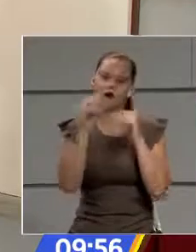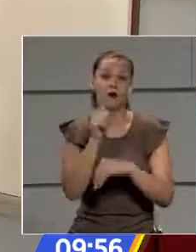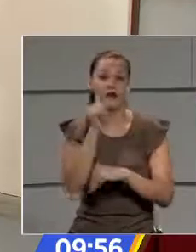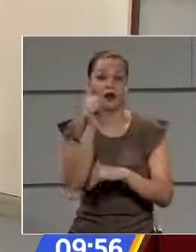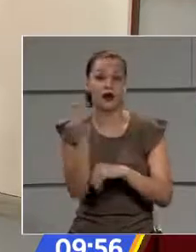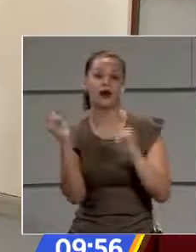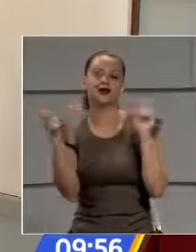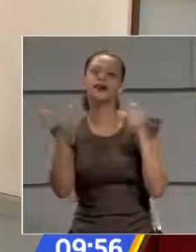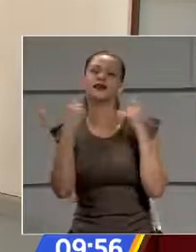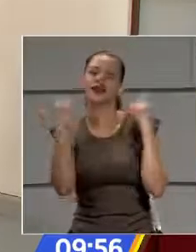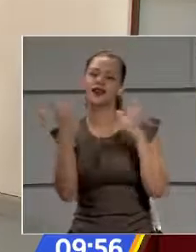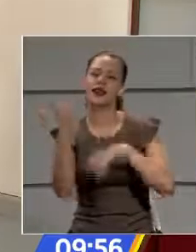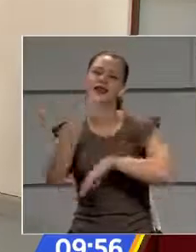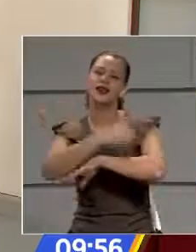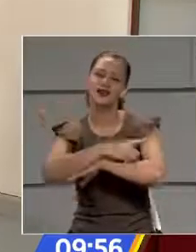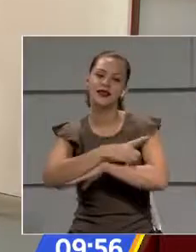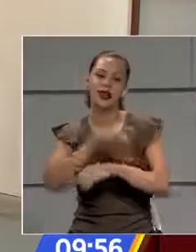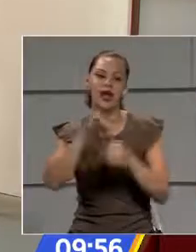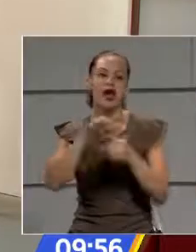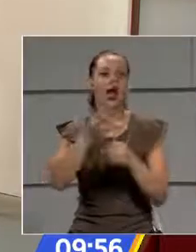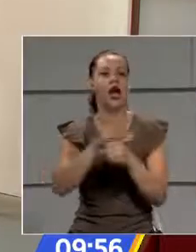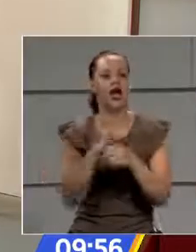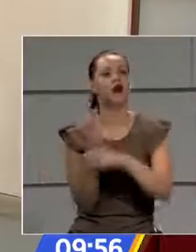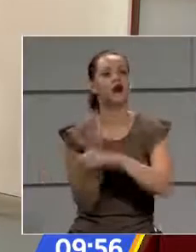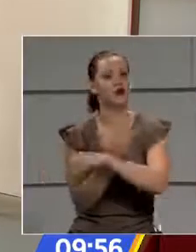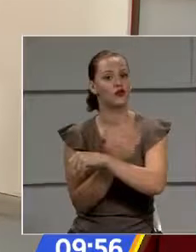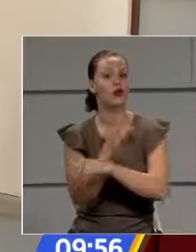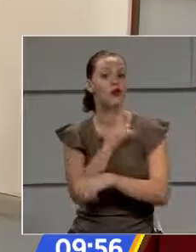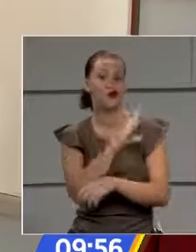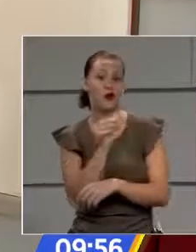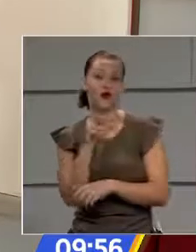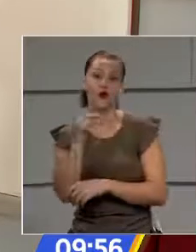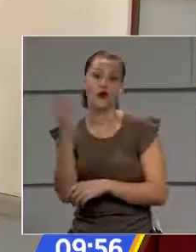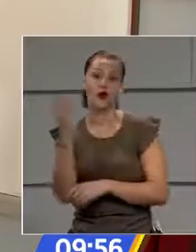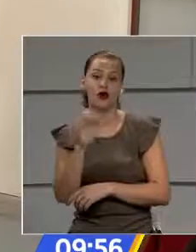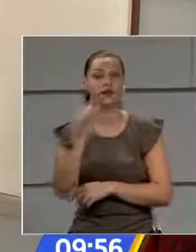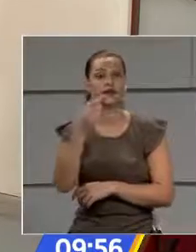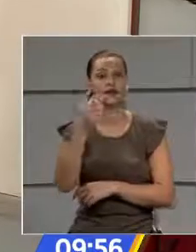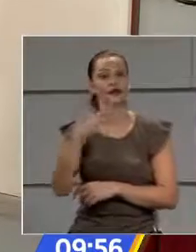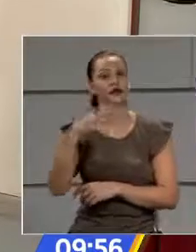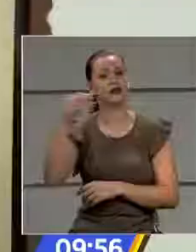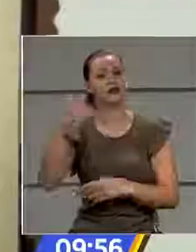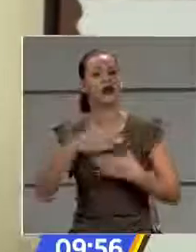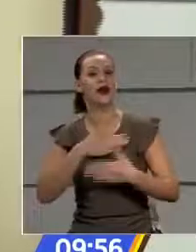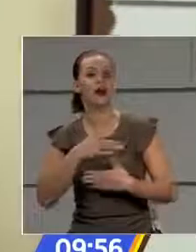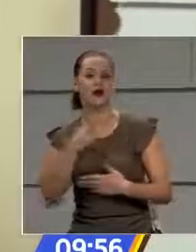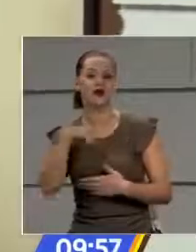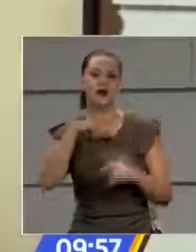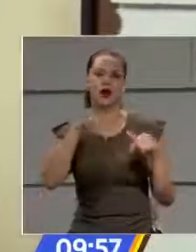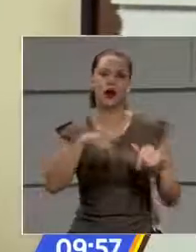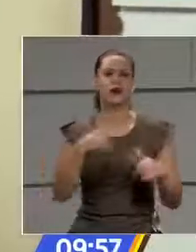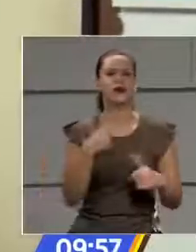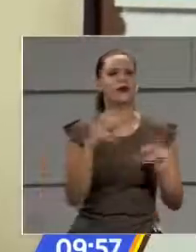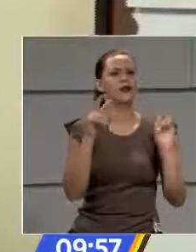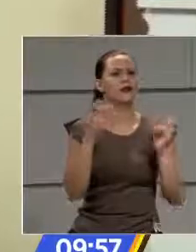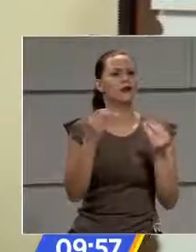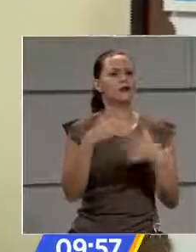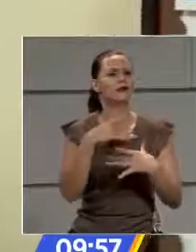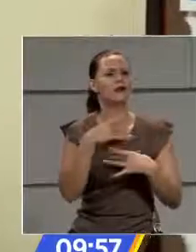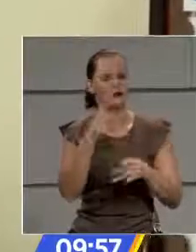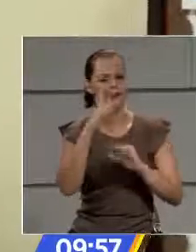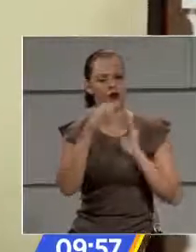estar celebrando el Día del Agricultor. Y nuestro compañero Sergio se va para Atenas y aquí vamos a tener temas muy interesantes para